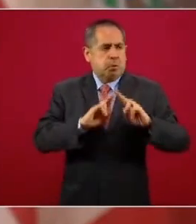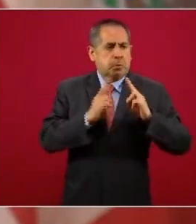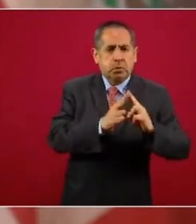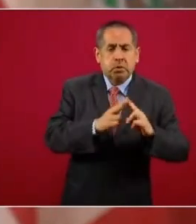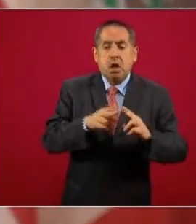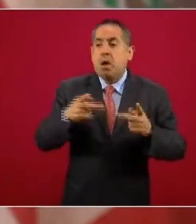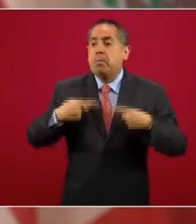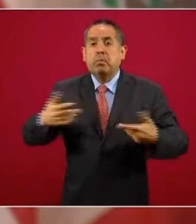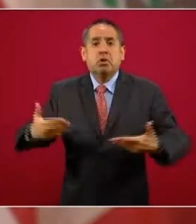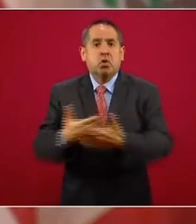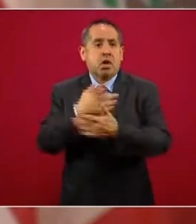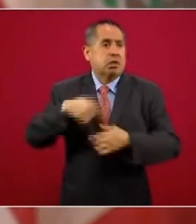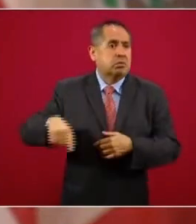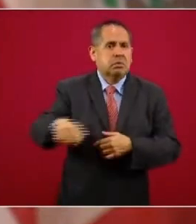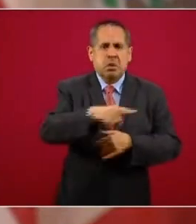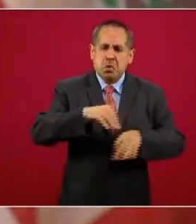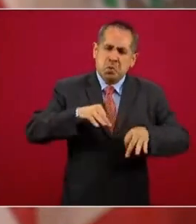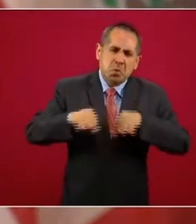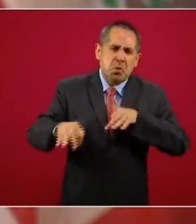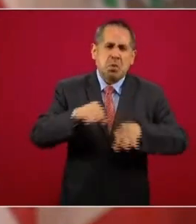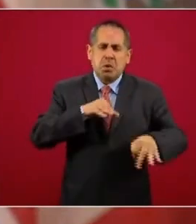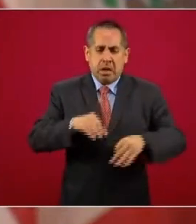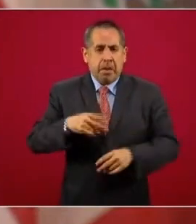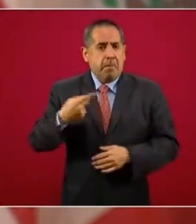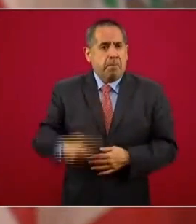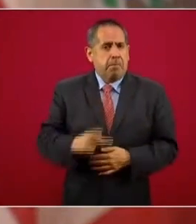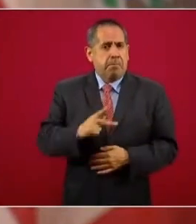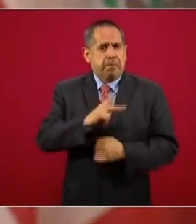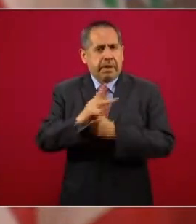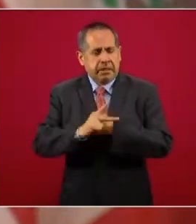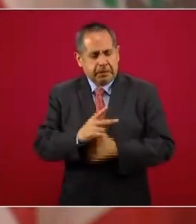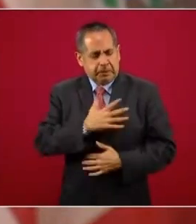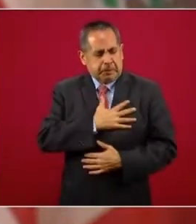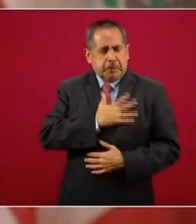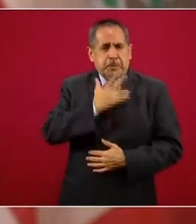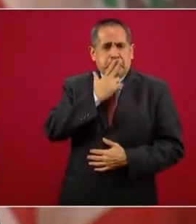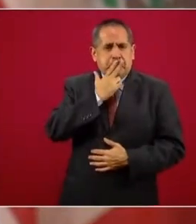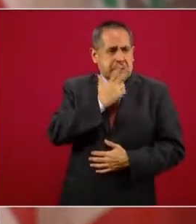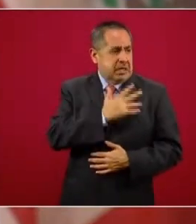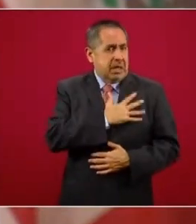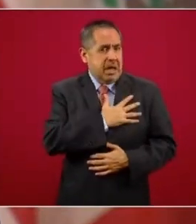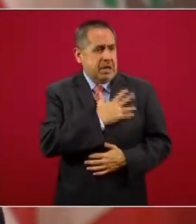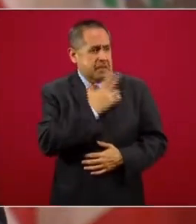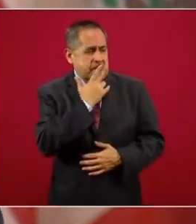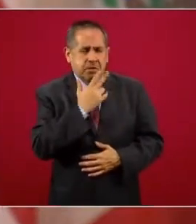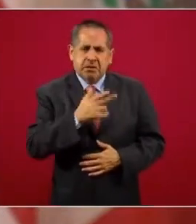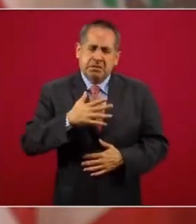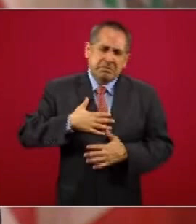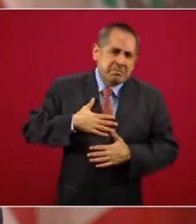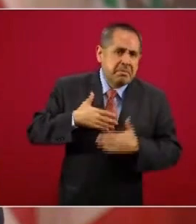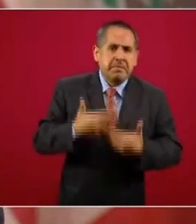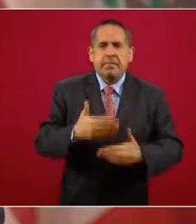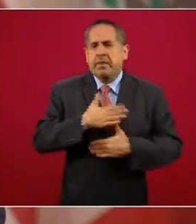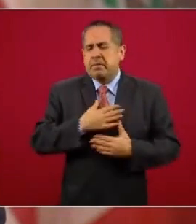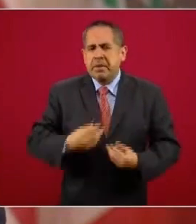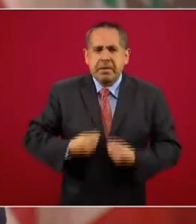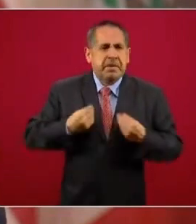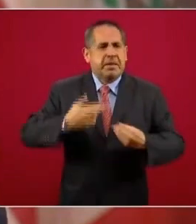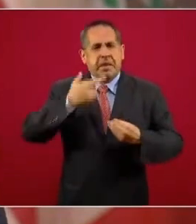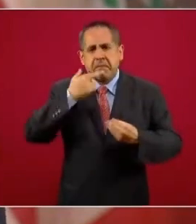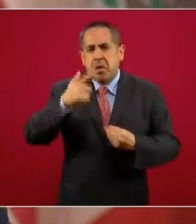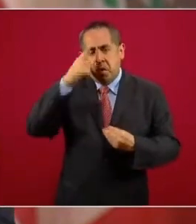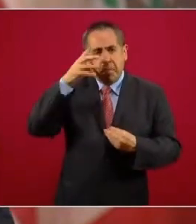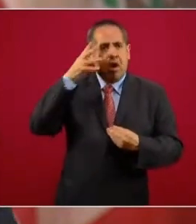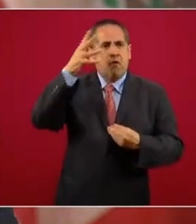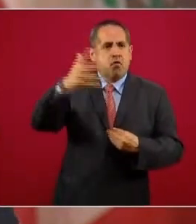de pueblos trabajadores que aman a su país y dan todo lo que tienen para crear una mejor vida para ellos y para sus